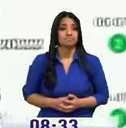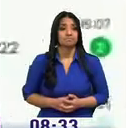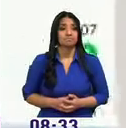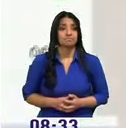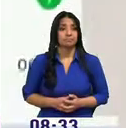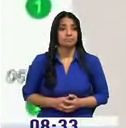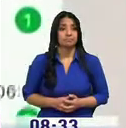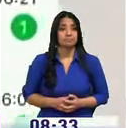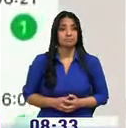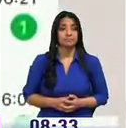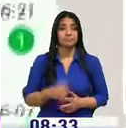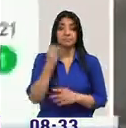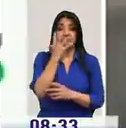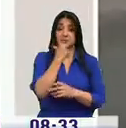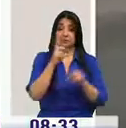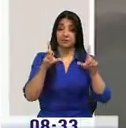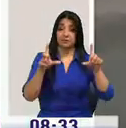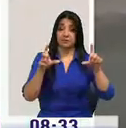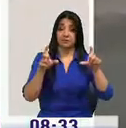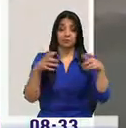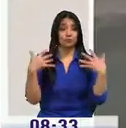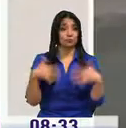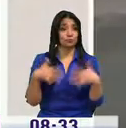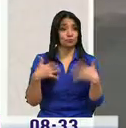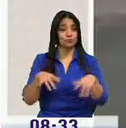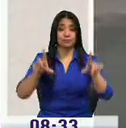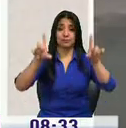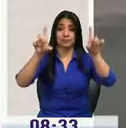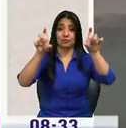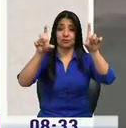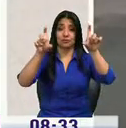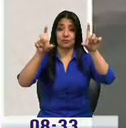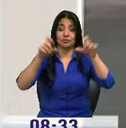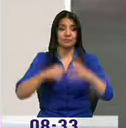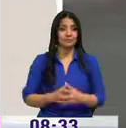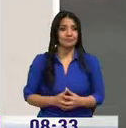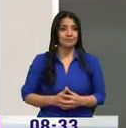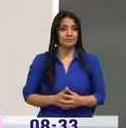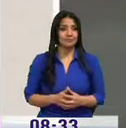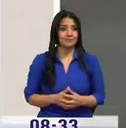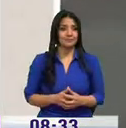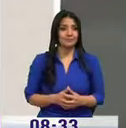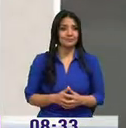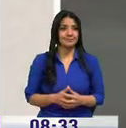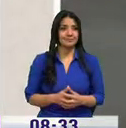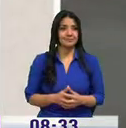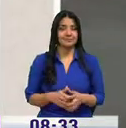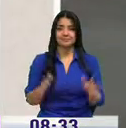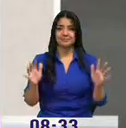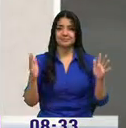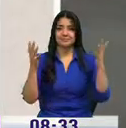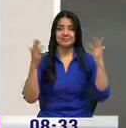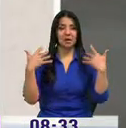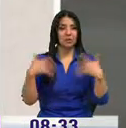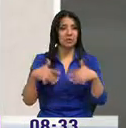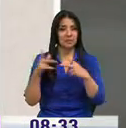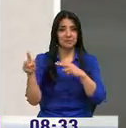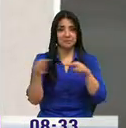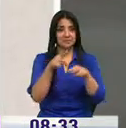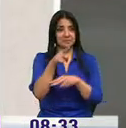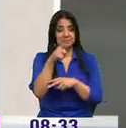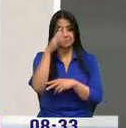linda foto. Miren, qué foto, señoras y señores. Es un fenómeno lo que estamos viendo